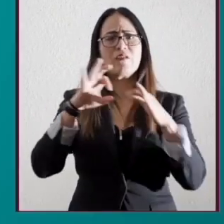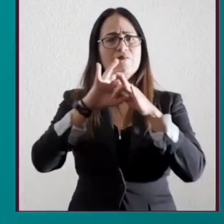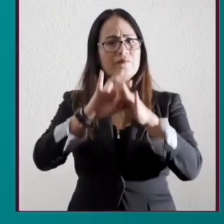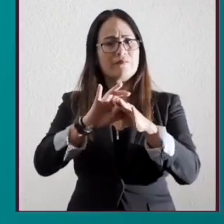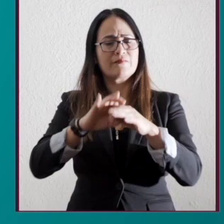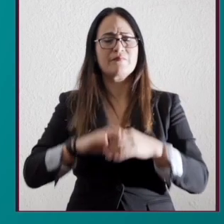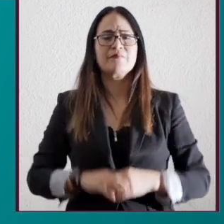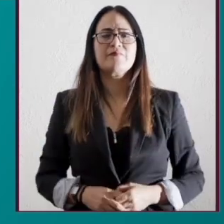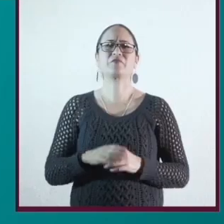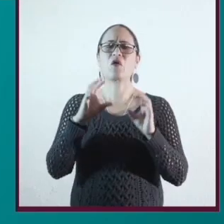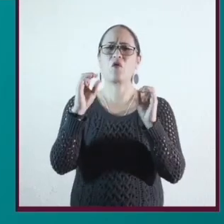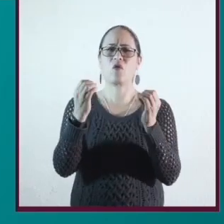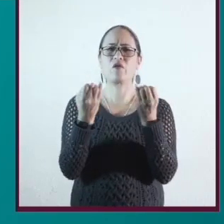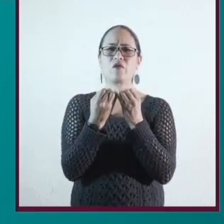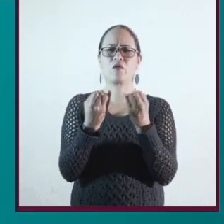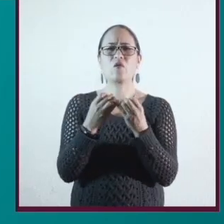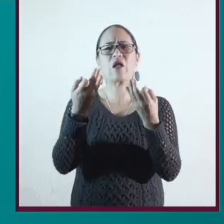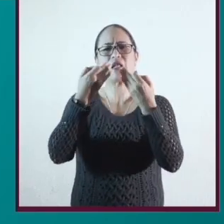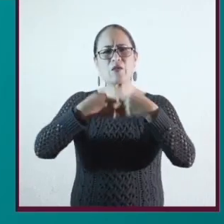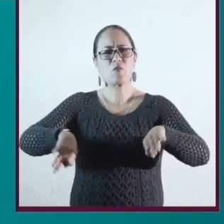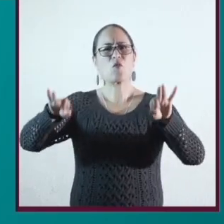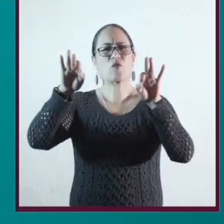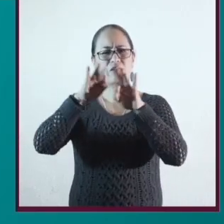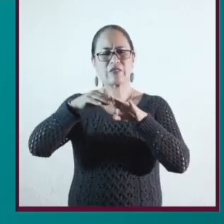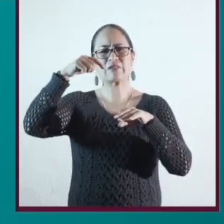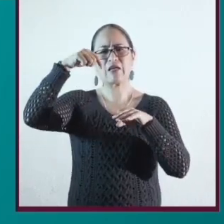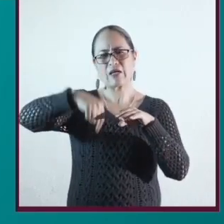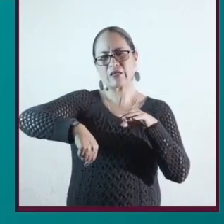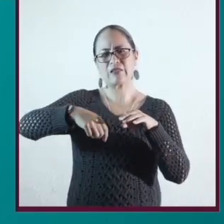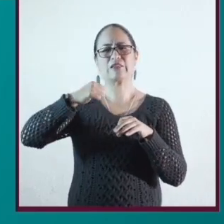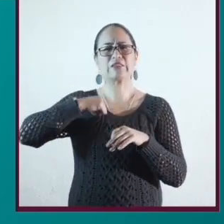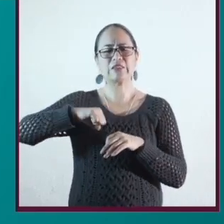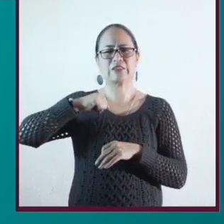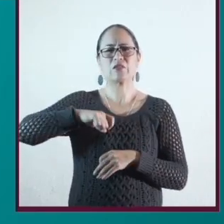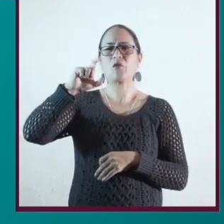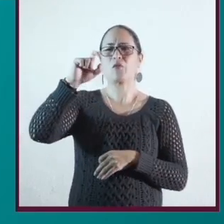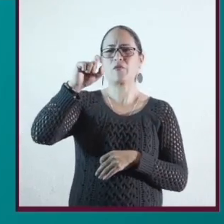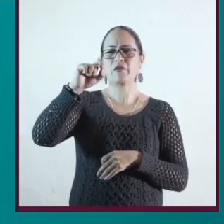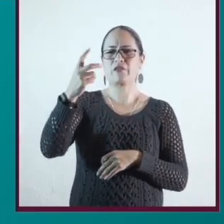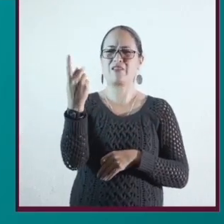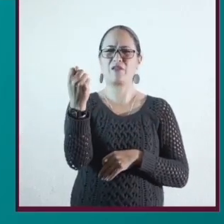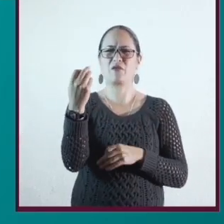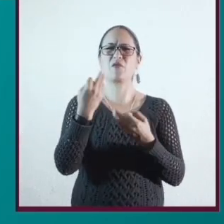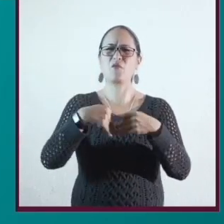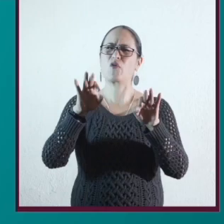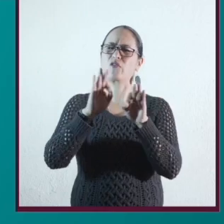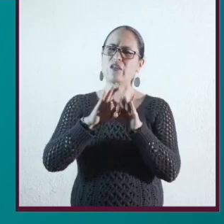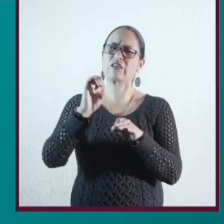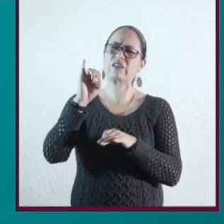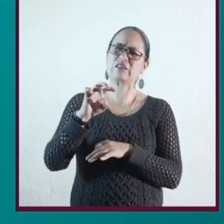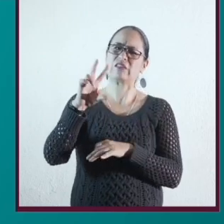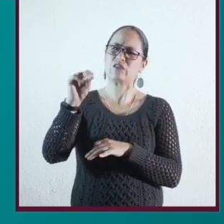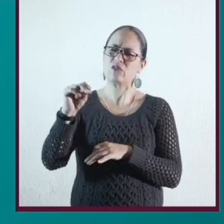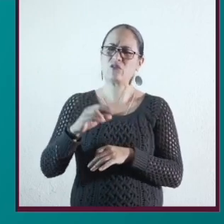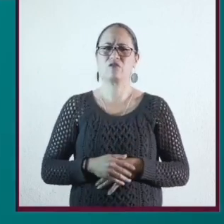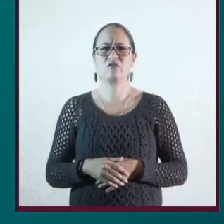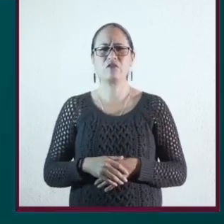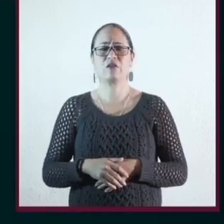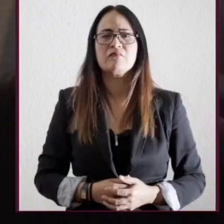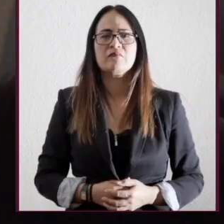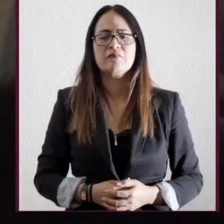general. ¿La televisión sigue teniendo la misma importancia como medio de comunicación que hace 20